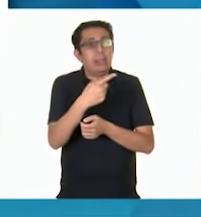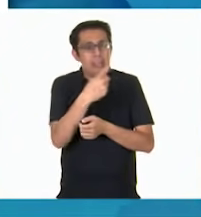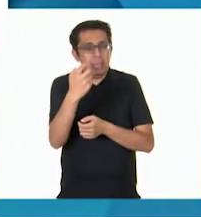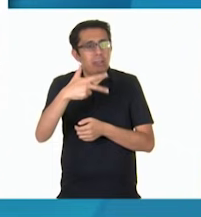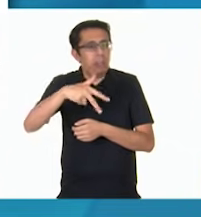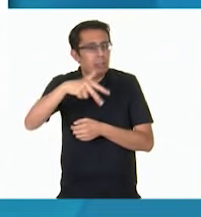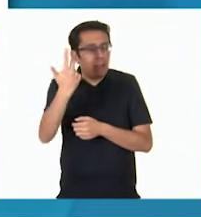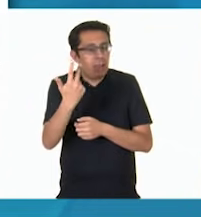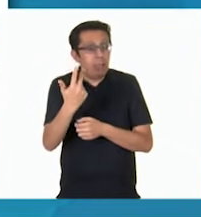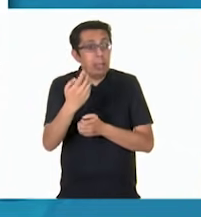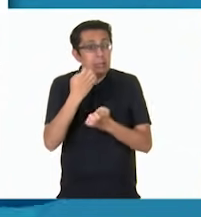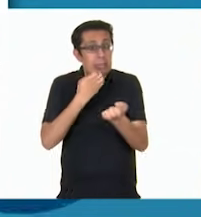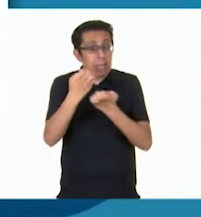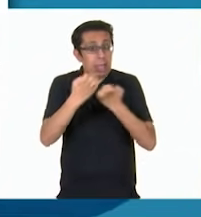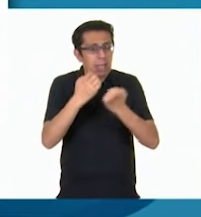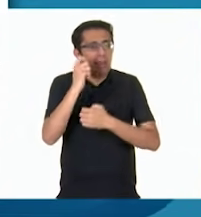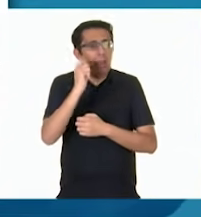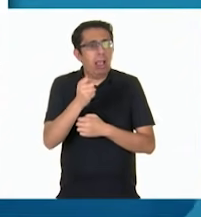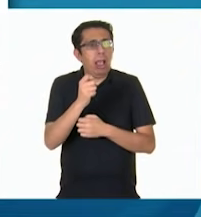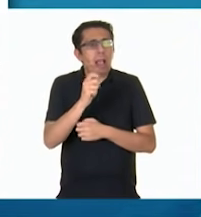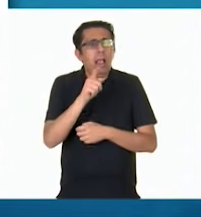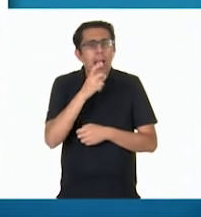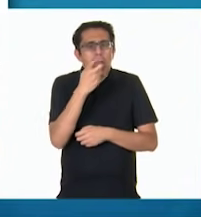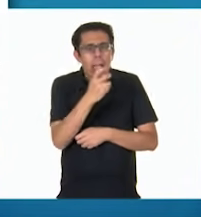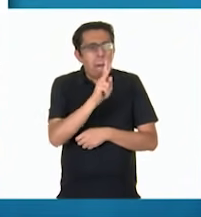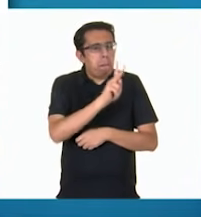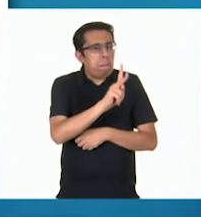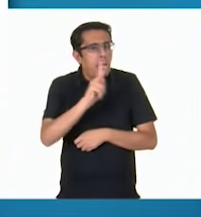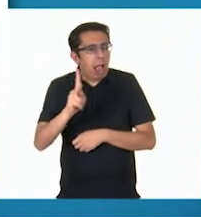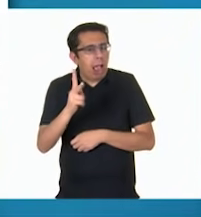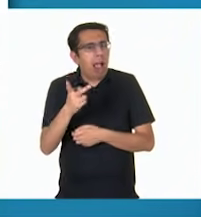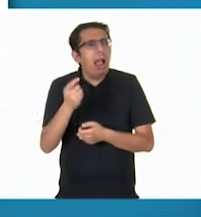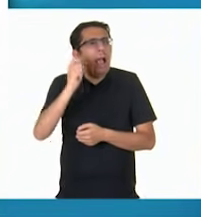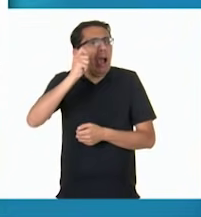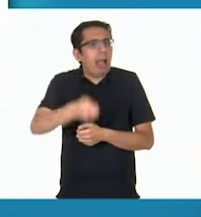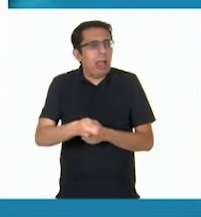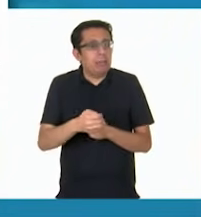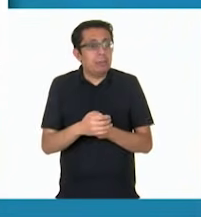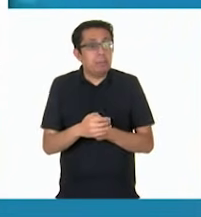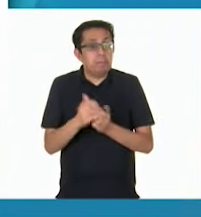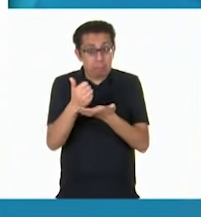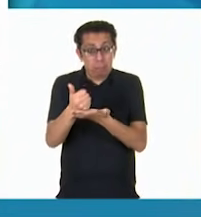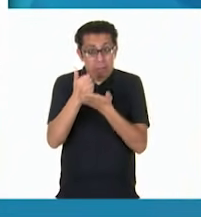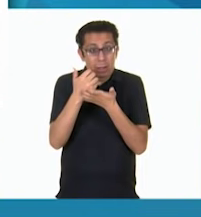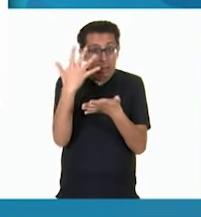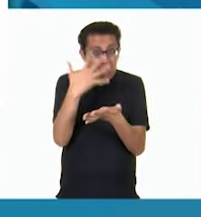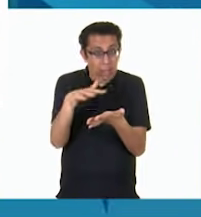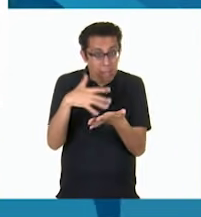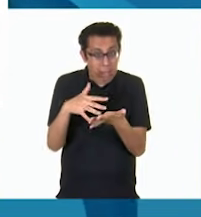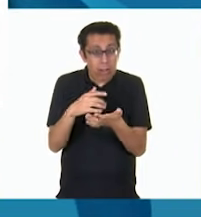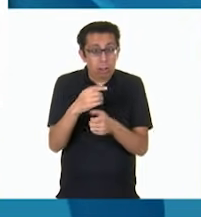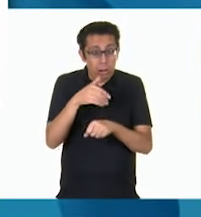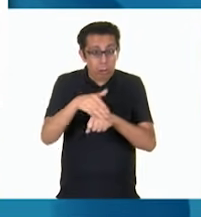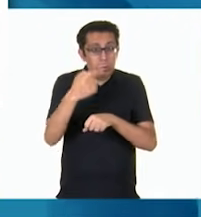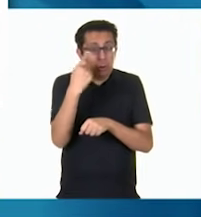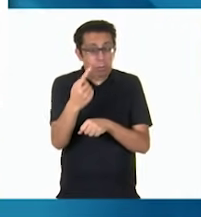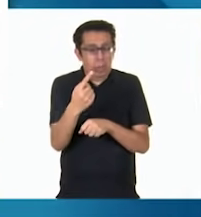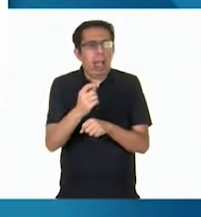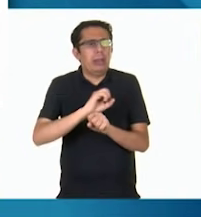El desafío se llama ¿En qué se parecen? ¿Me ayudas a leer la consigna número 1, Jenny? ¡Claro, maestro!